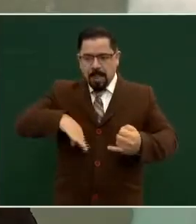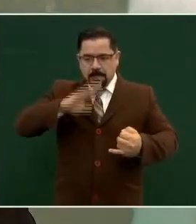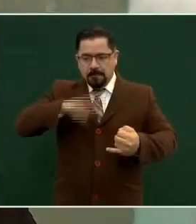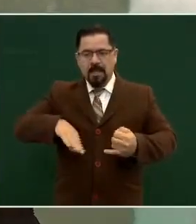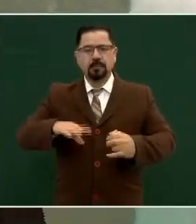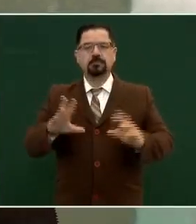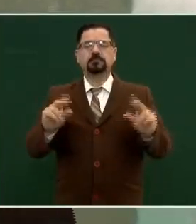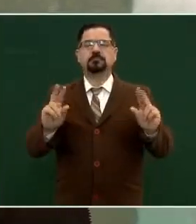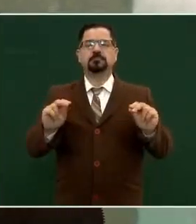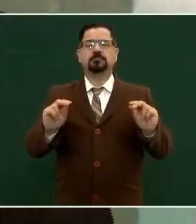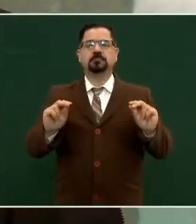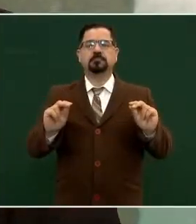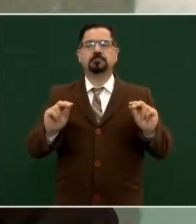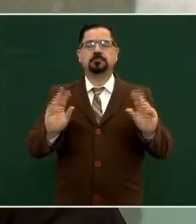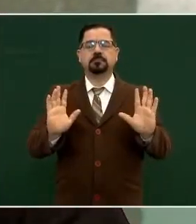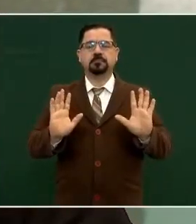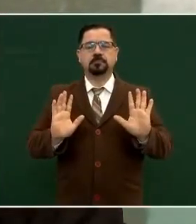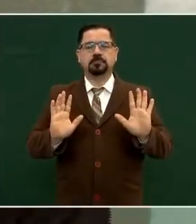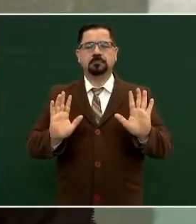ni modo